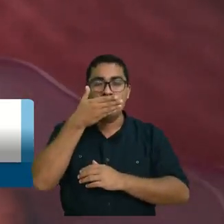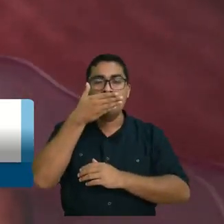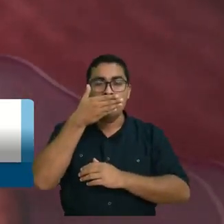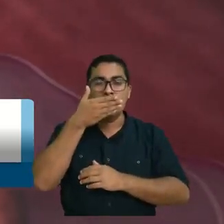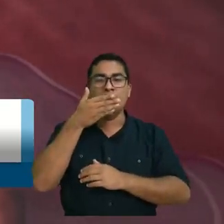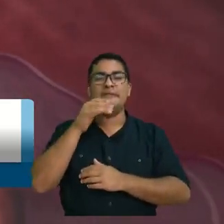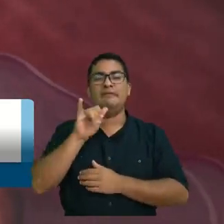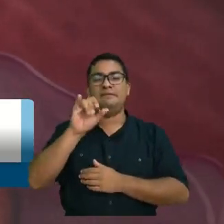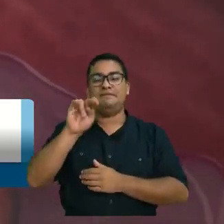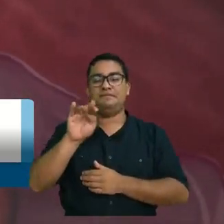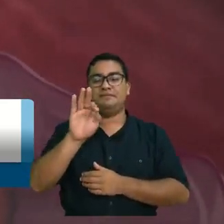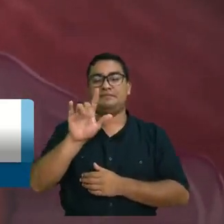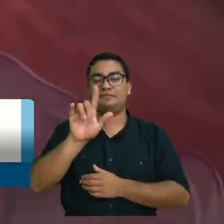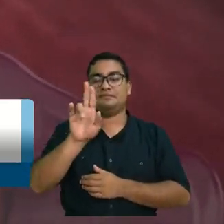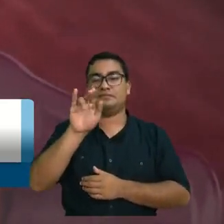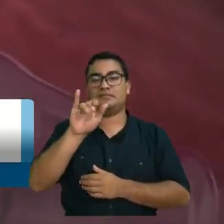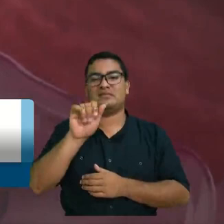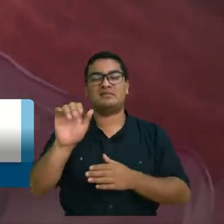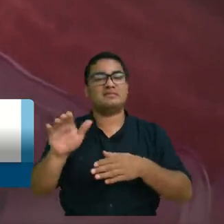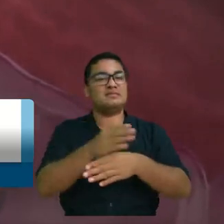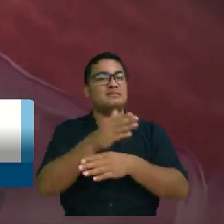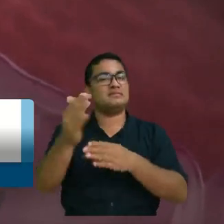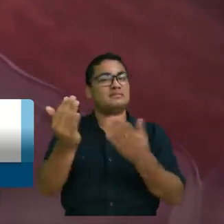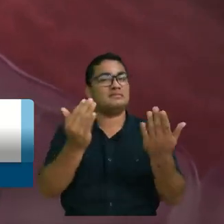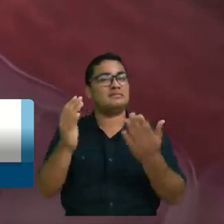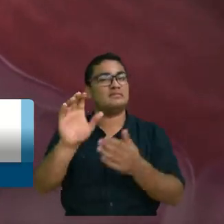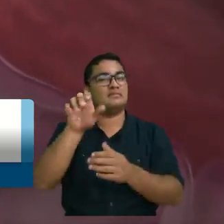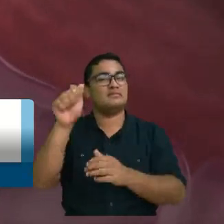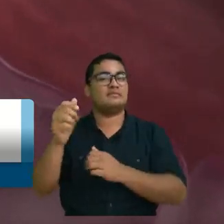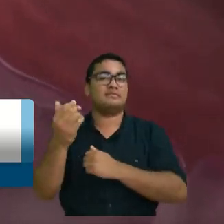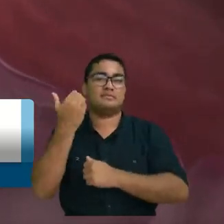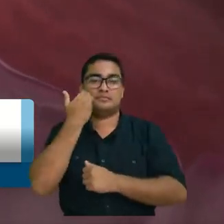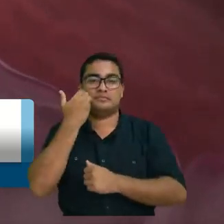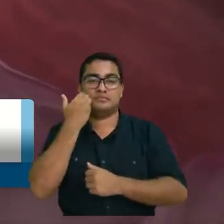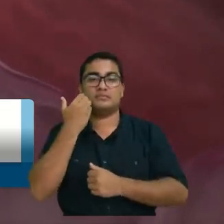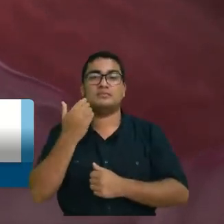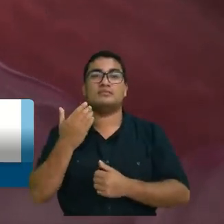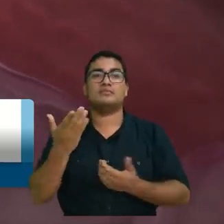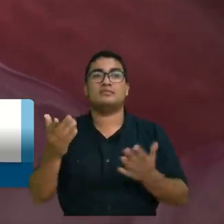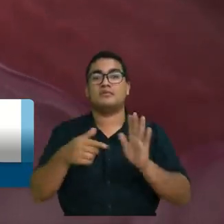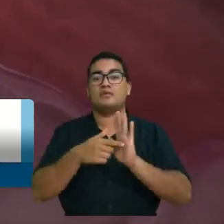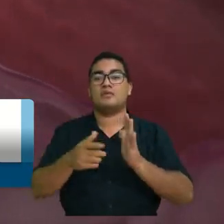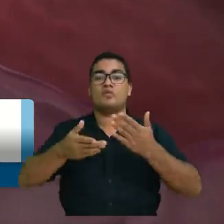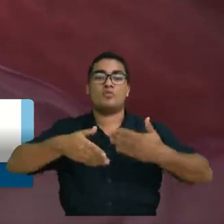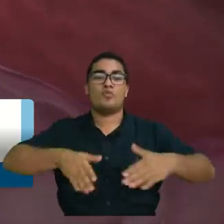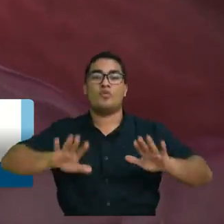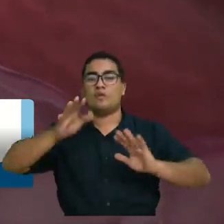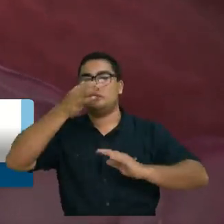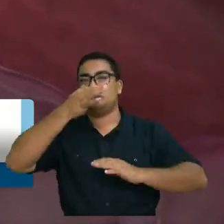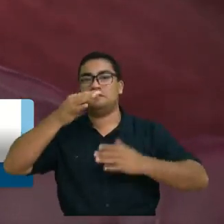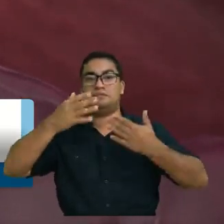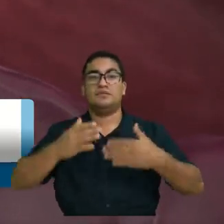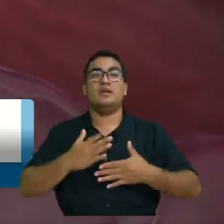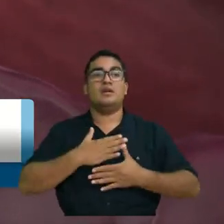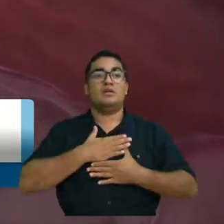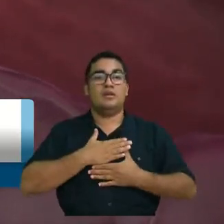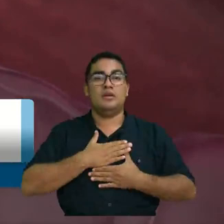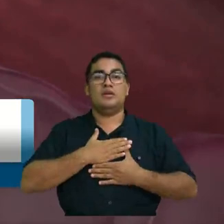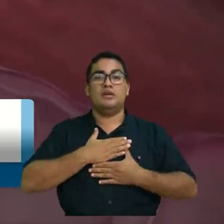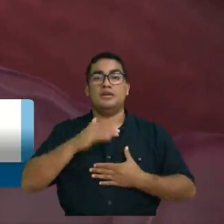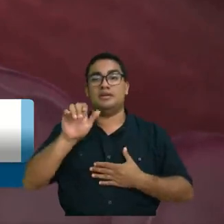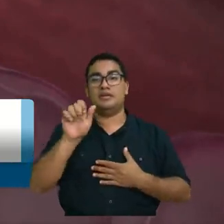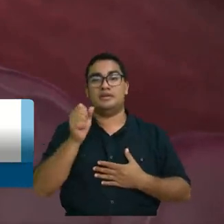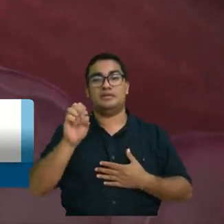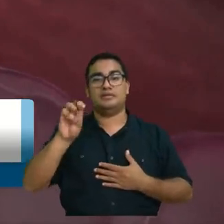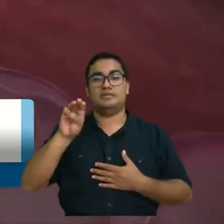en comparación con otras enfermedades respiratorias, como por ejemplo también la gripe común, el asma, la bronquitis, bueno,